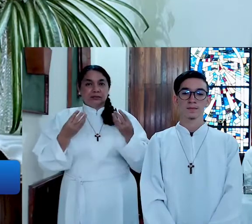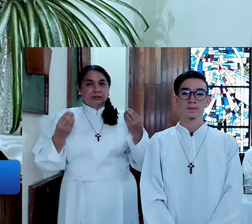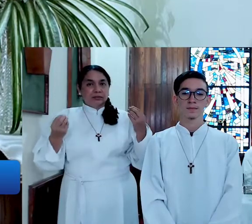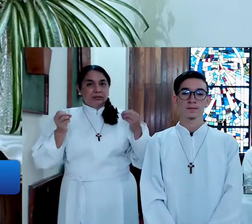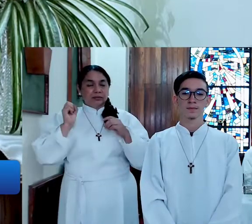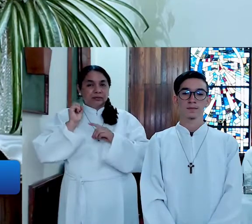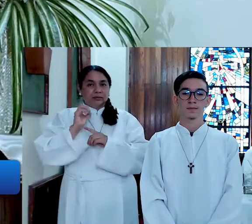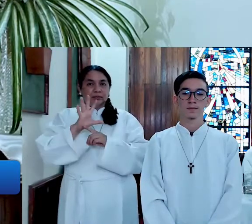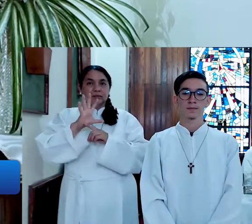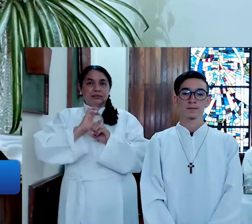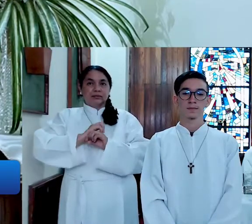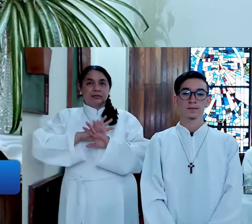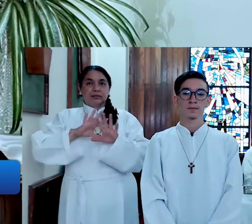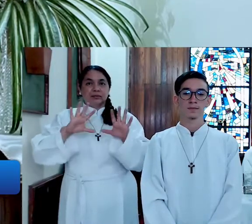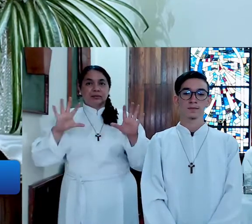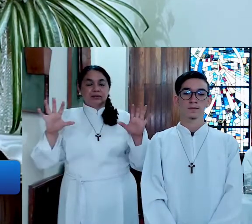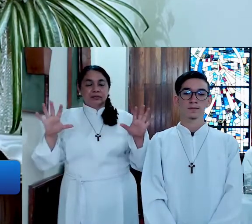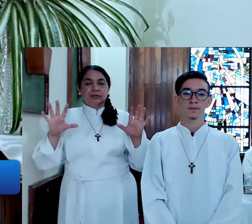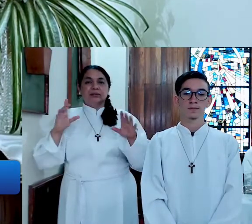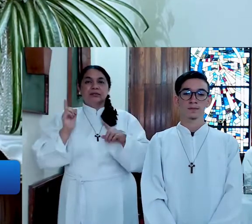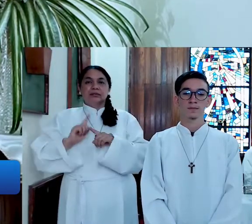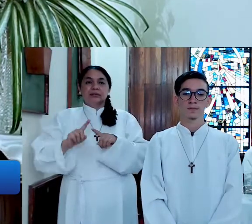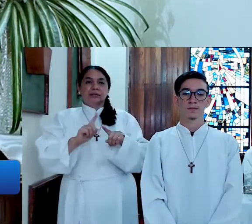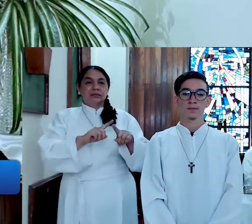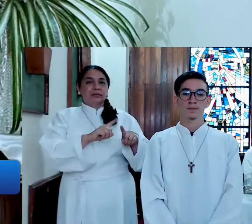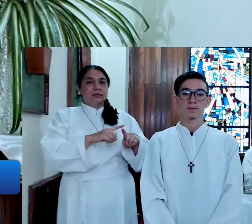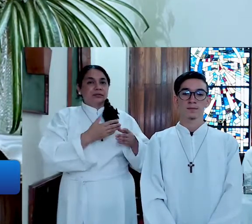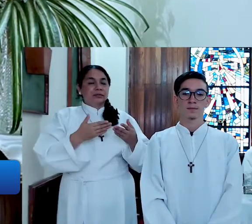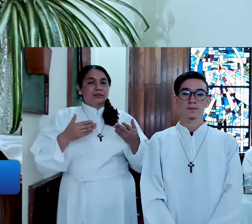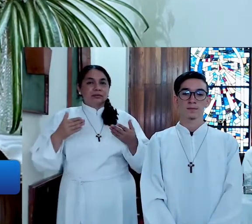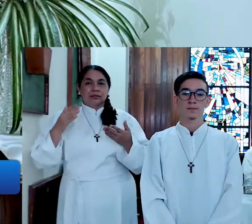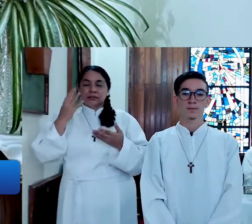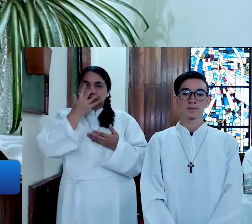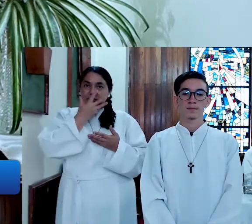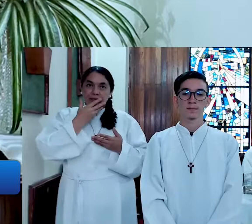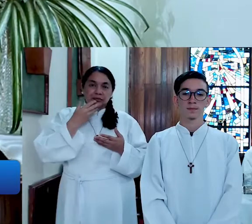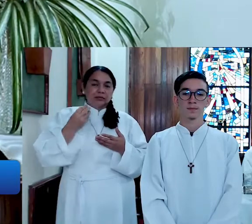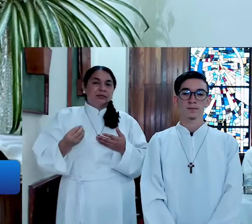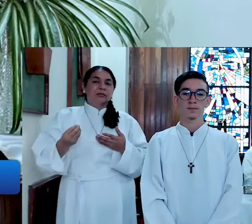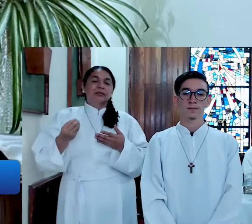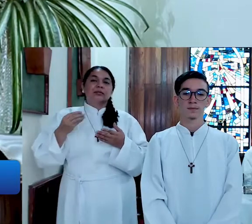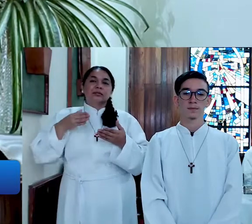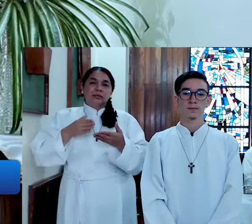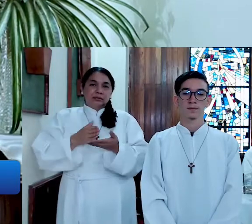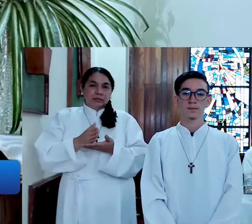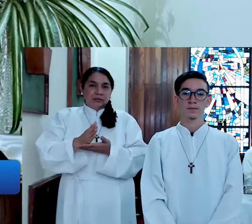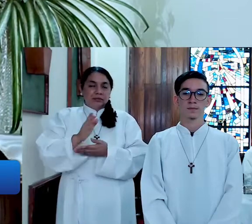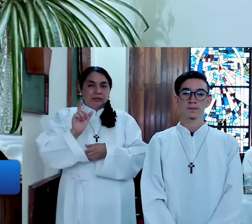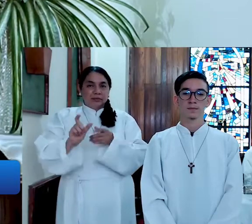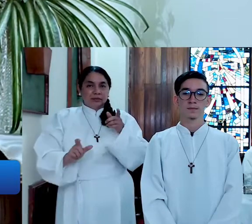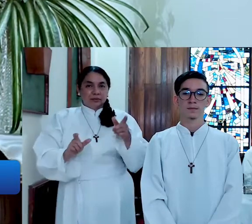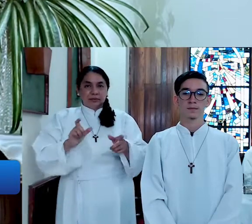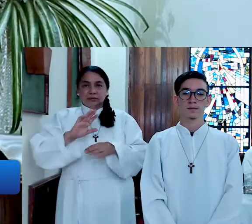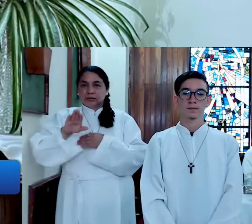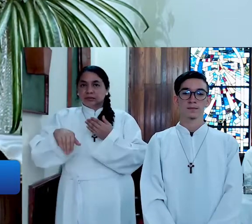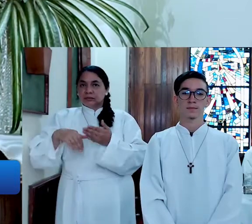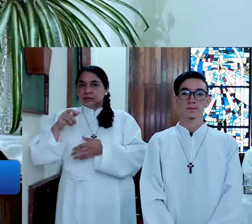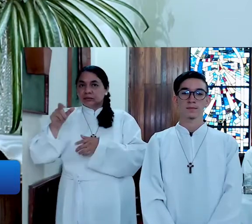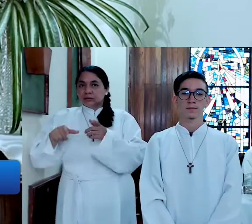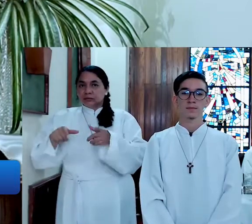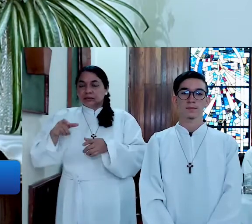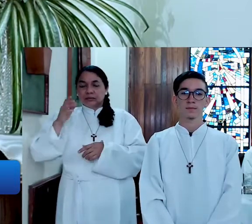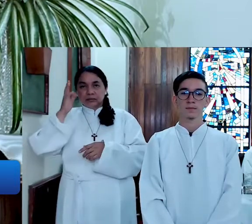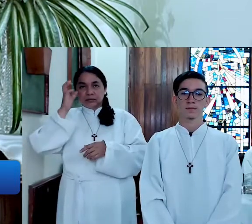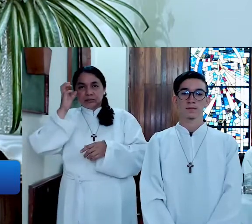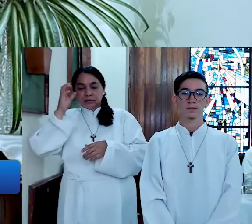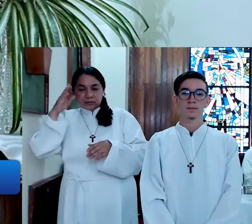y prodigios en medio del pueblo. Todos los creyentes solían reunirse por común acuerdo en el